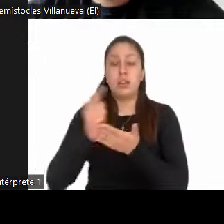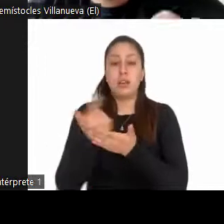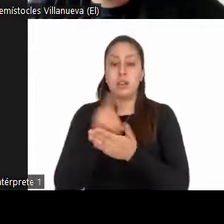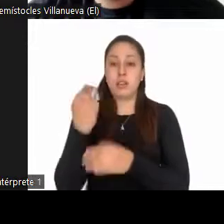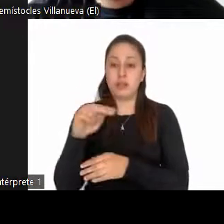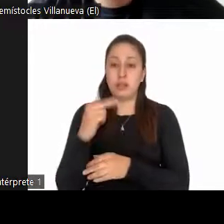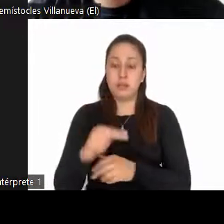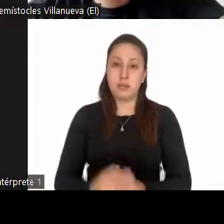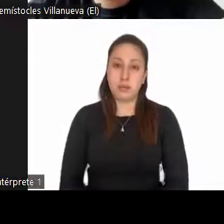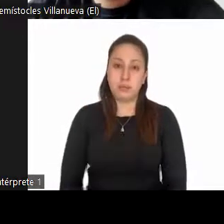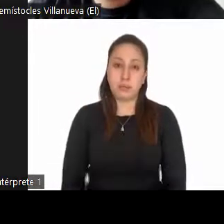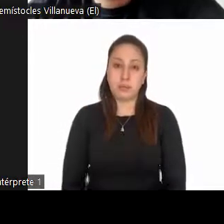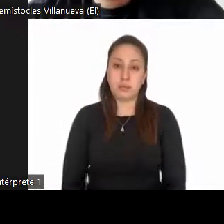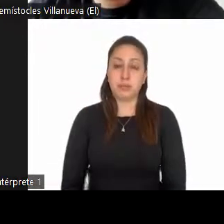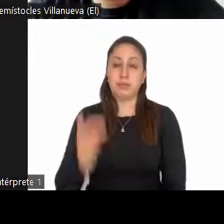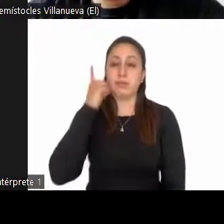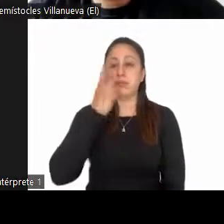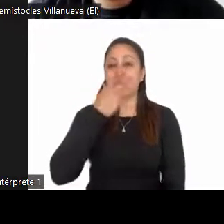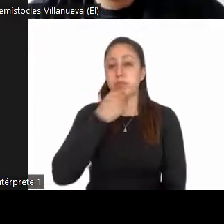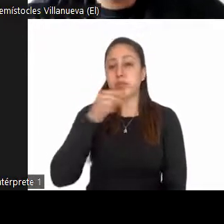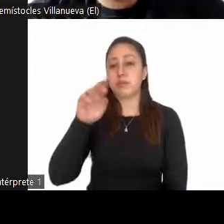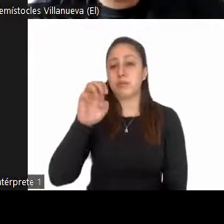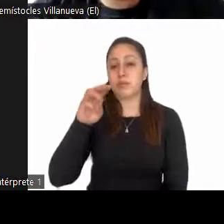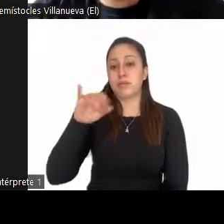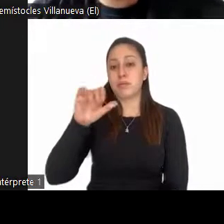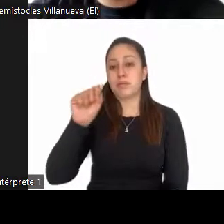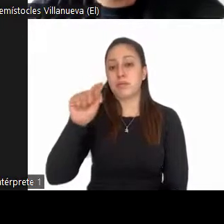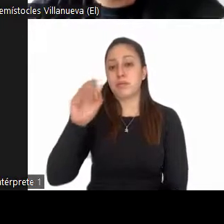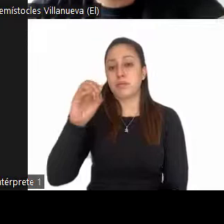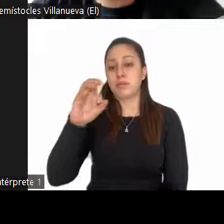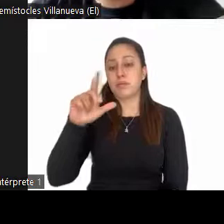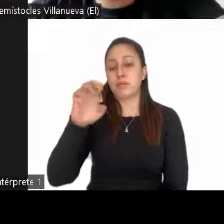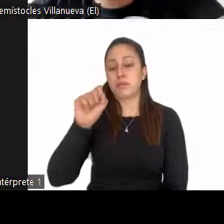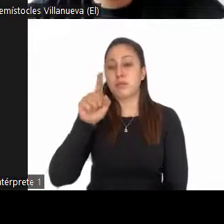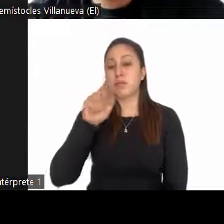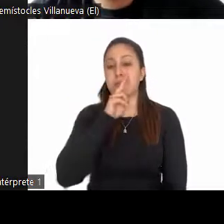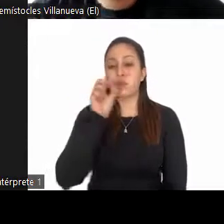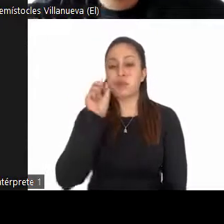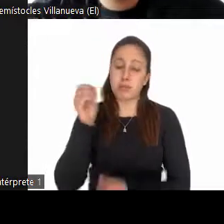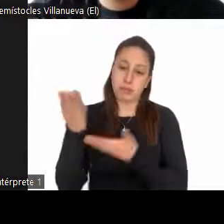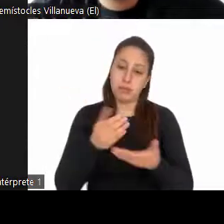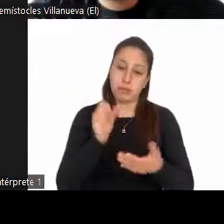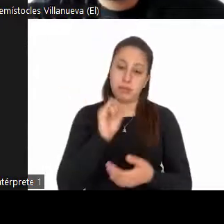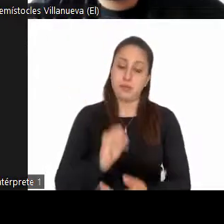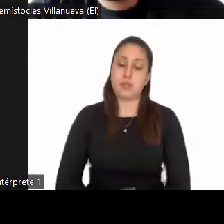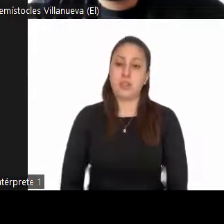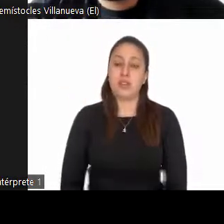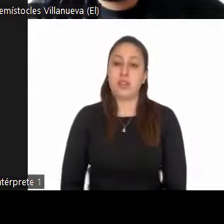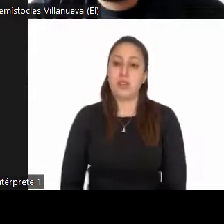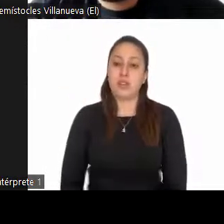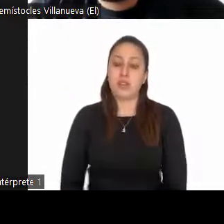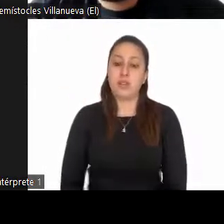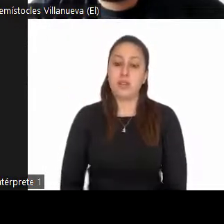asistencia. Diputado Temístocles Villanueva Ramos. Temístocles Villanueva, presente. Gracias, diputado.